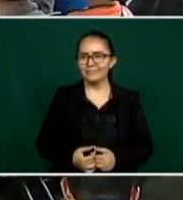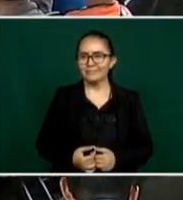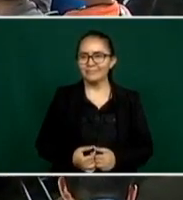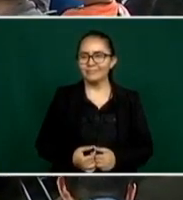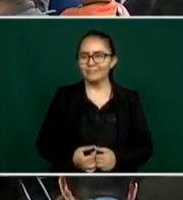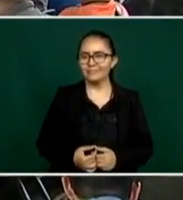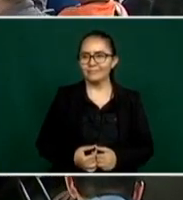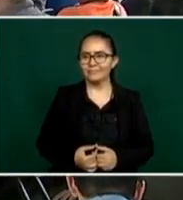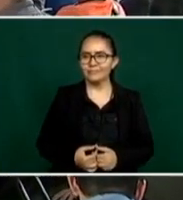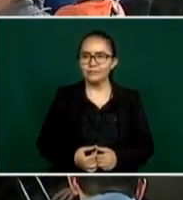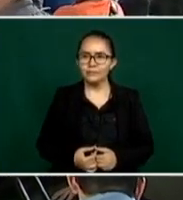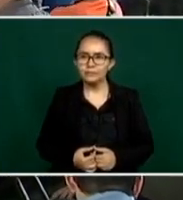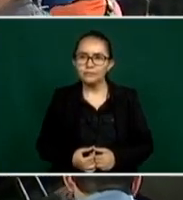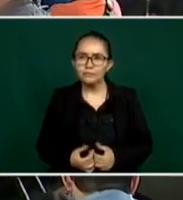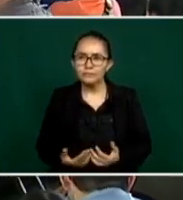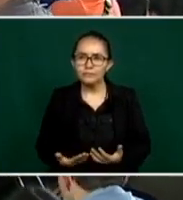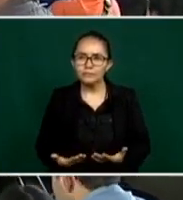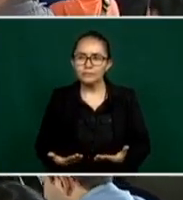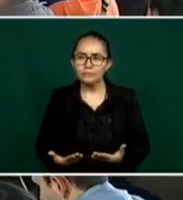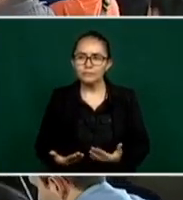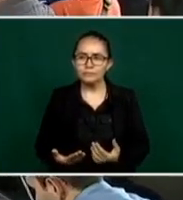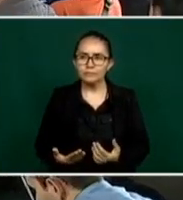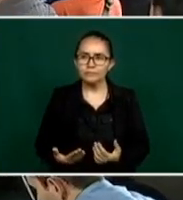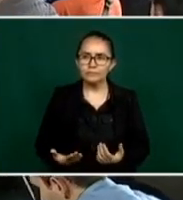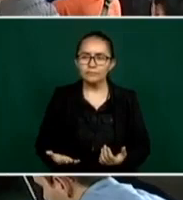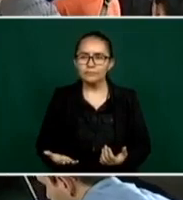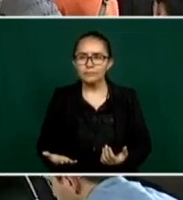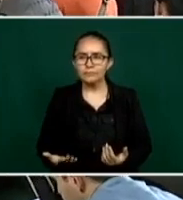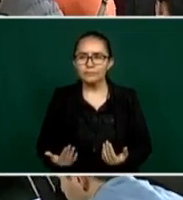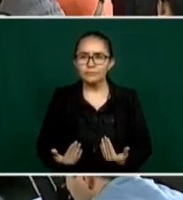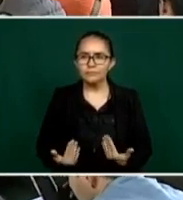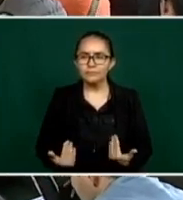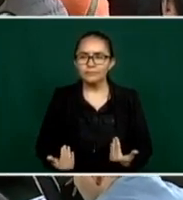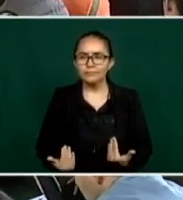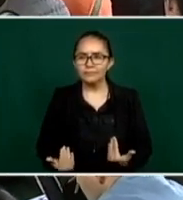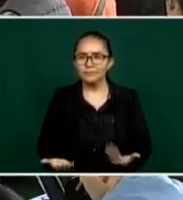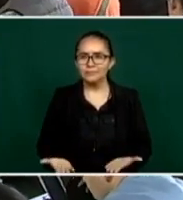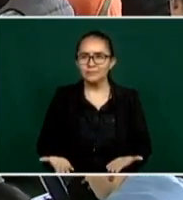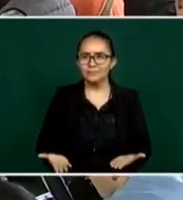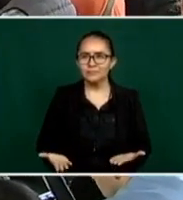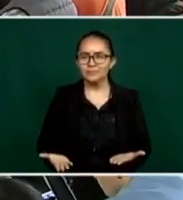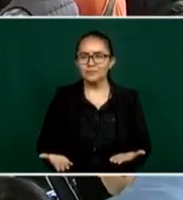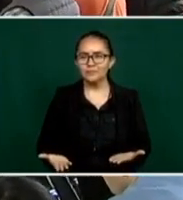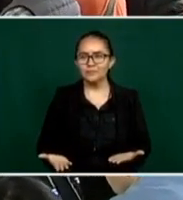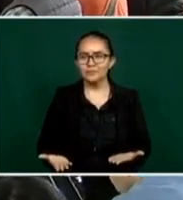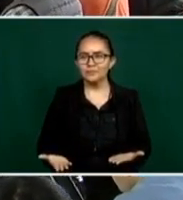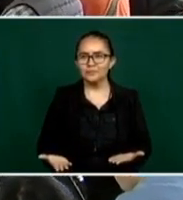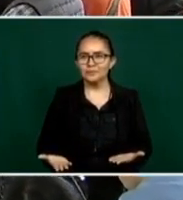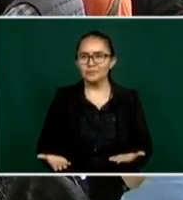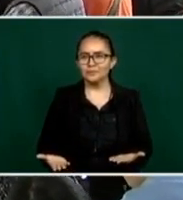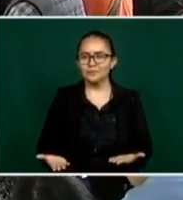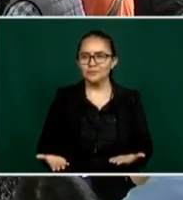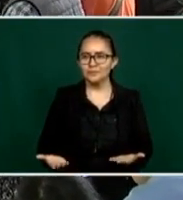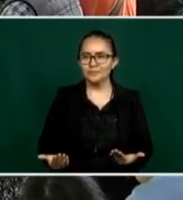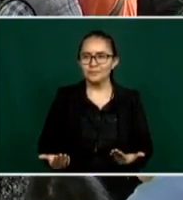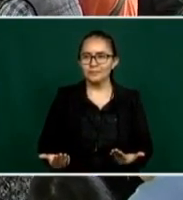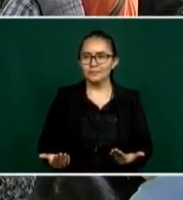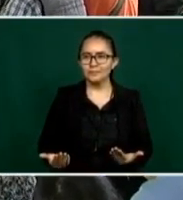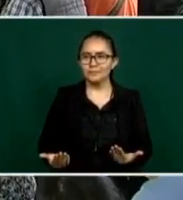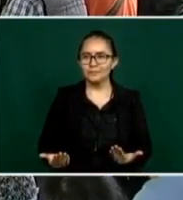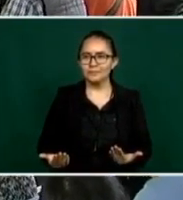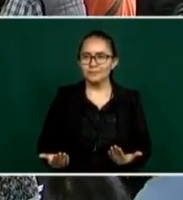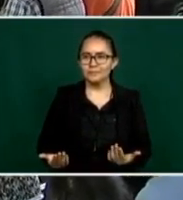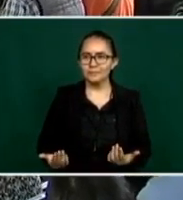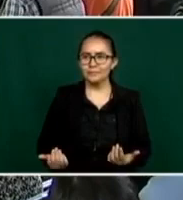Señor presidente, ha dicho usted hasta el cansancio de que va a apoyar al campo, a los campesinos. Y aquí